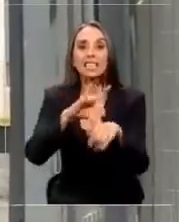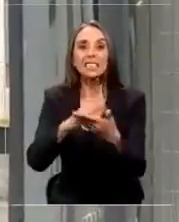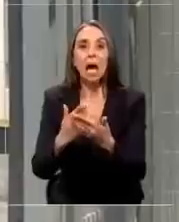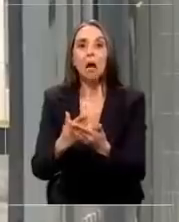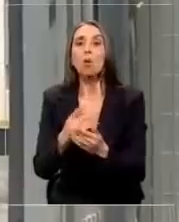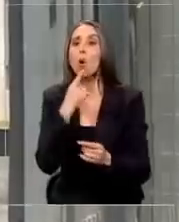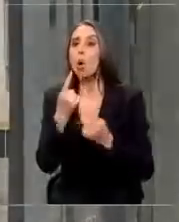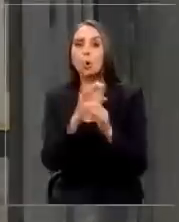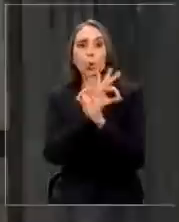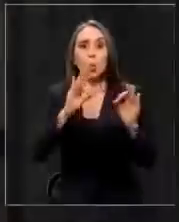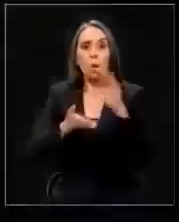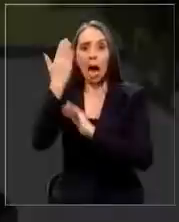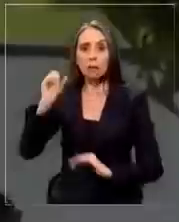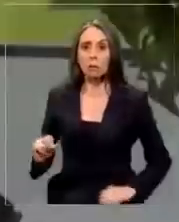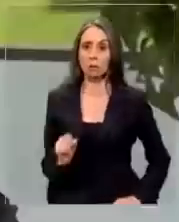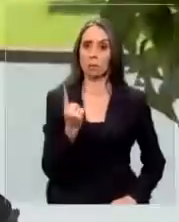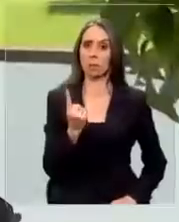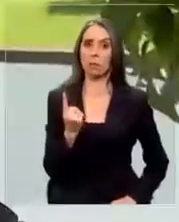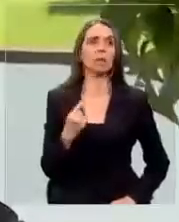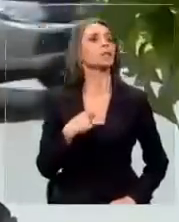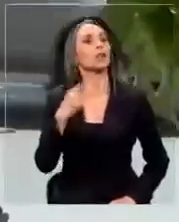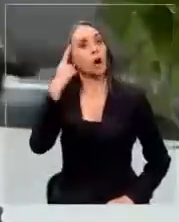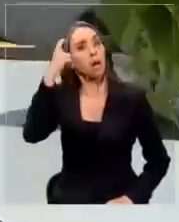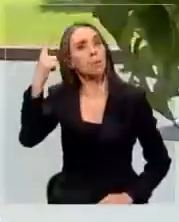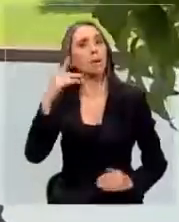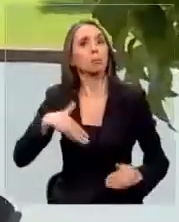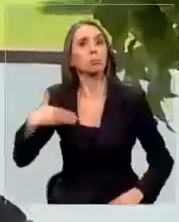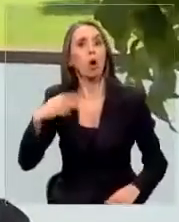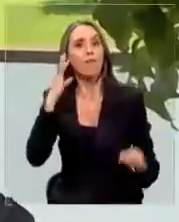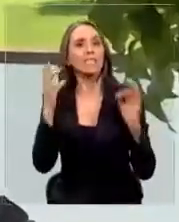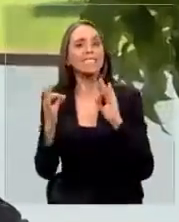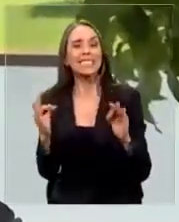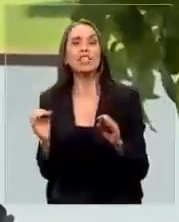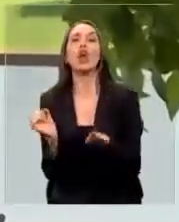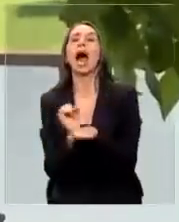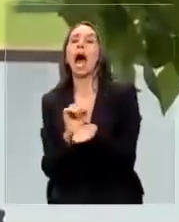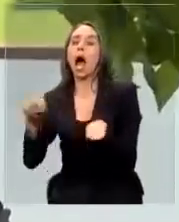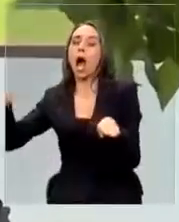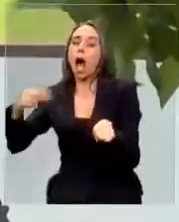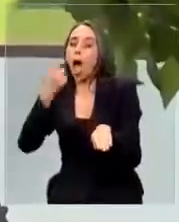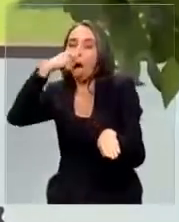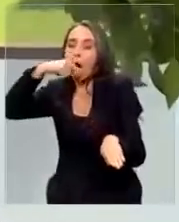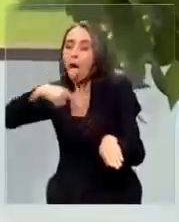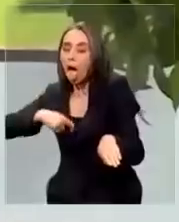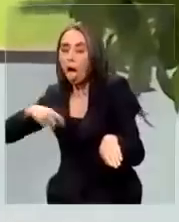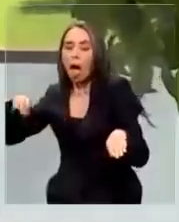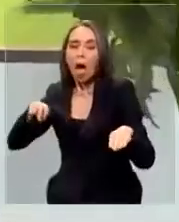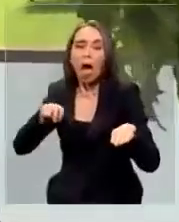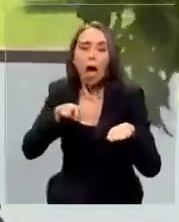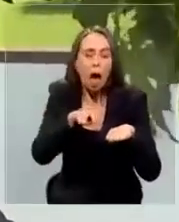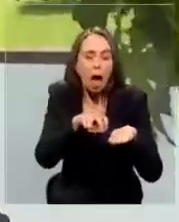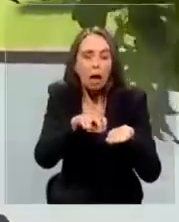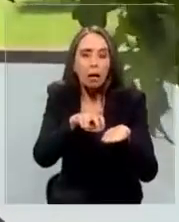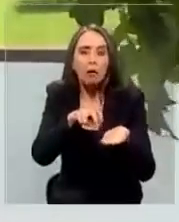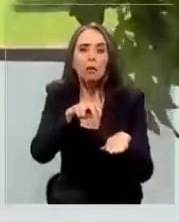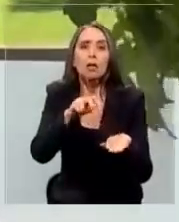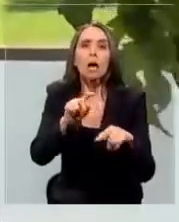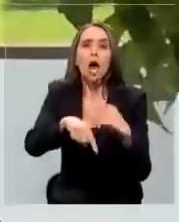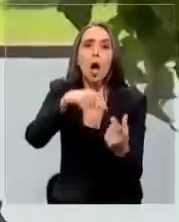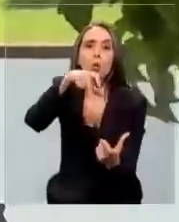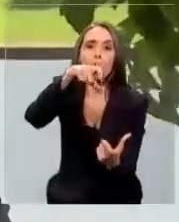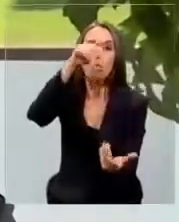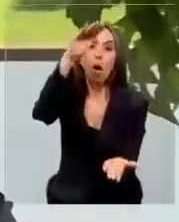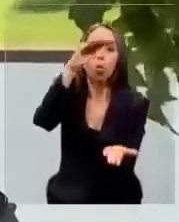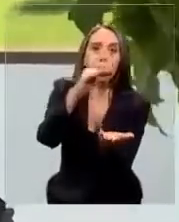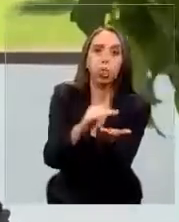y que hoy les preocupa. Imaginé la pobre señora encontrarse con esa sorpresa fuera del hospital. No sé quién